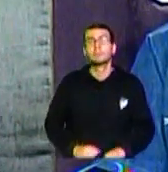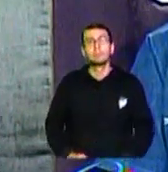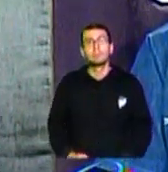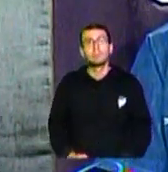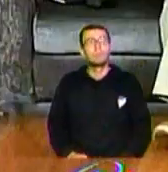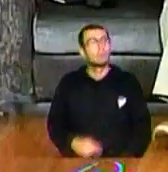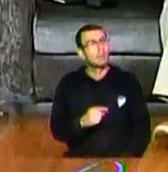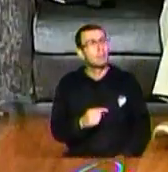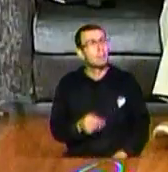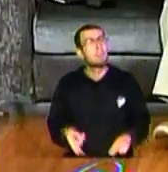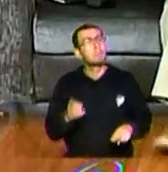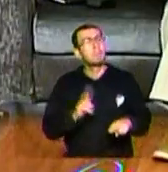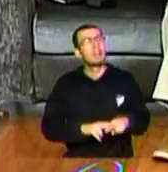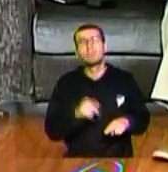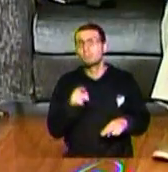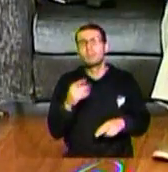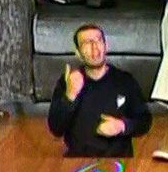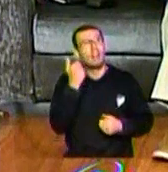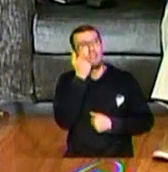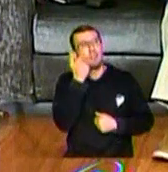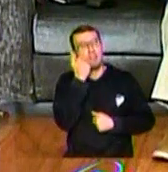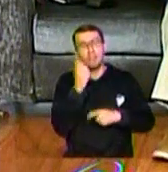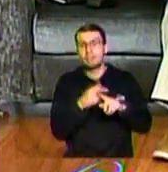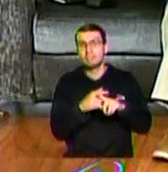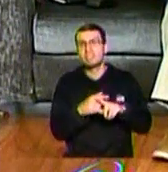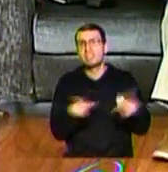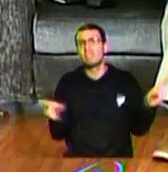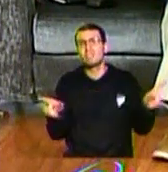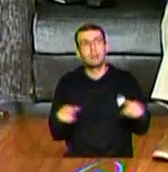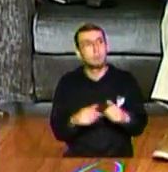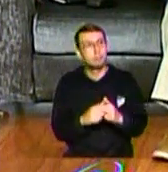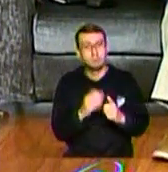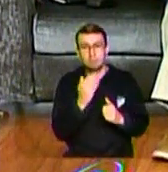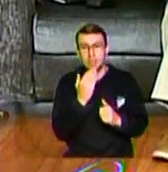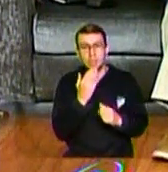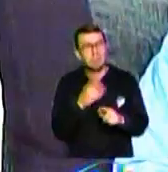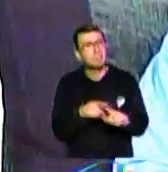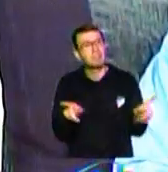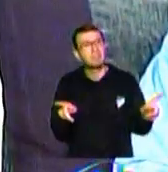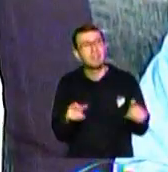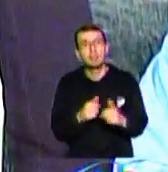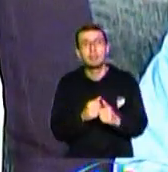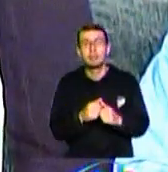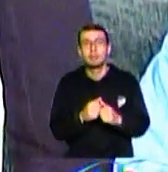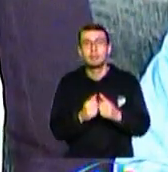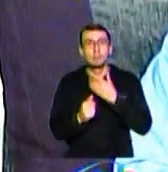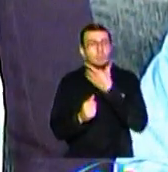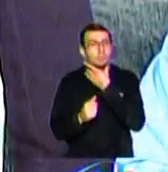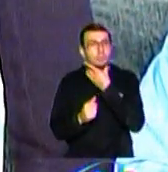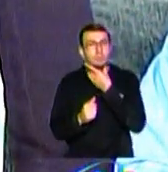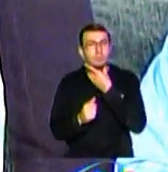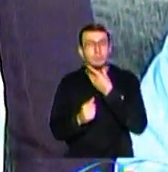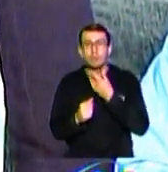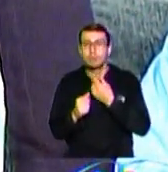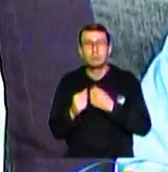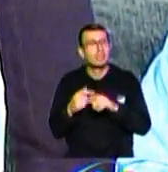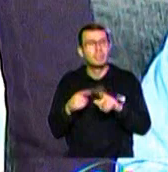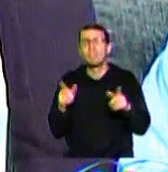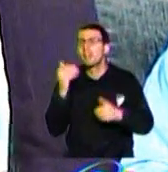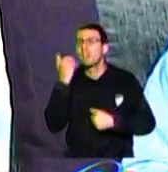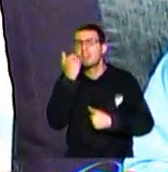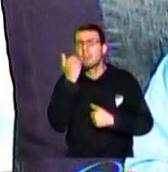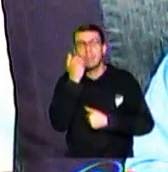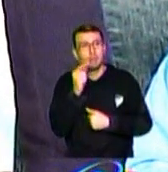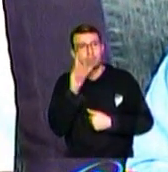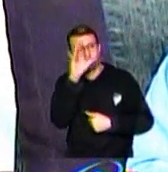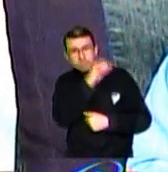otras enfermedades diferentes a una patología ginecológica pueden presentar manifestaciones